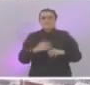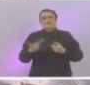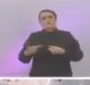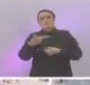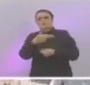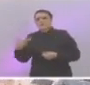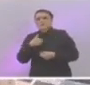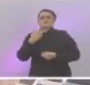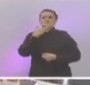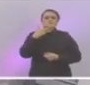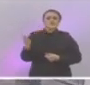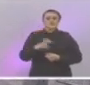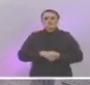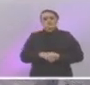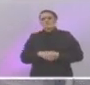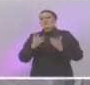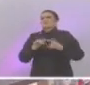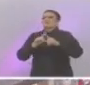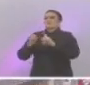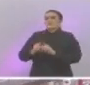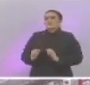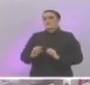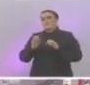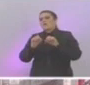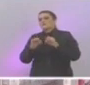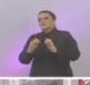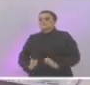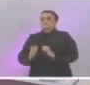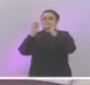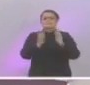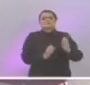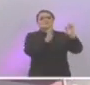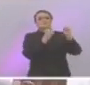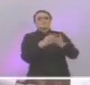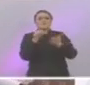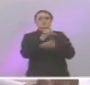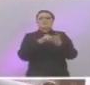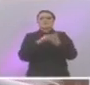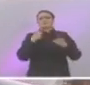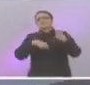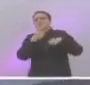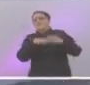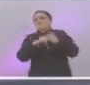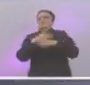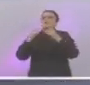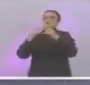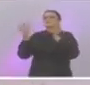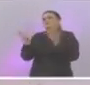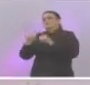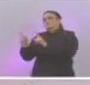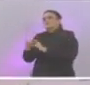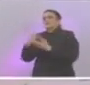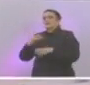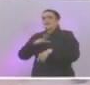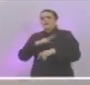hoteles, restaurantes, torres de oficinas corporativas, centros comerciales, supermercados,